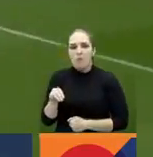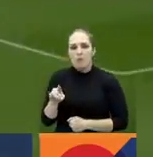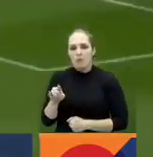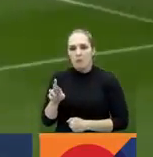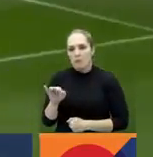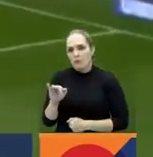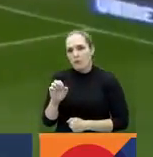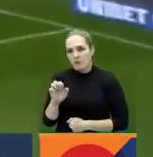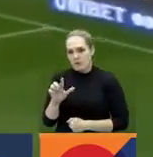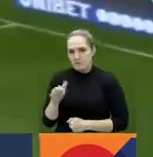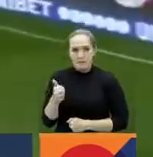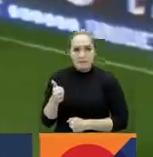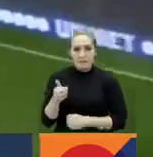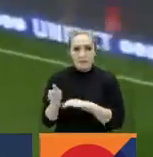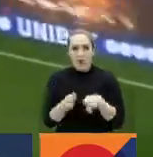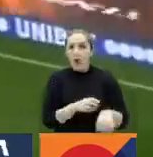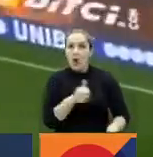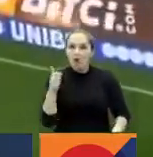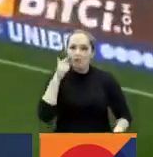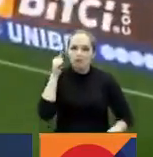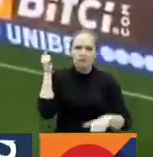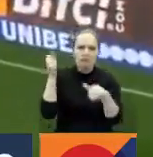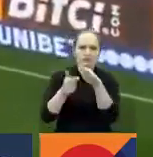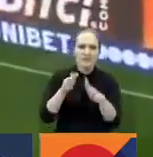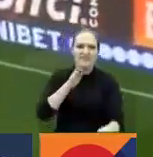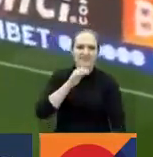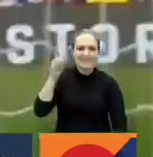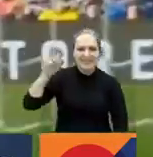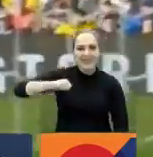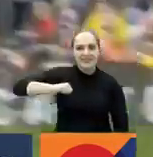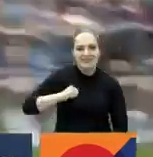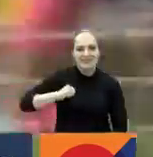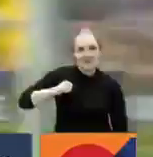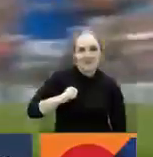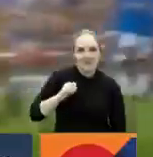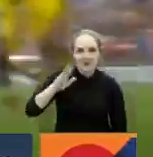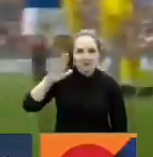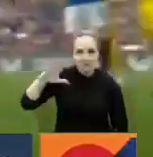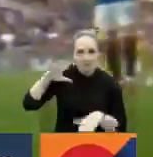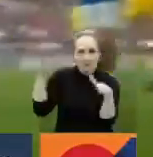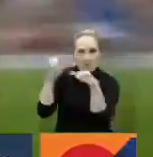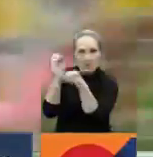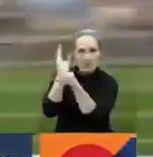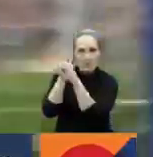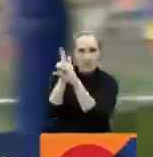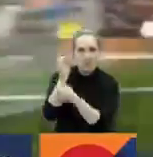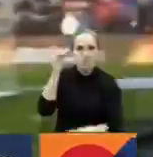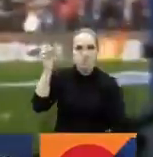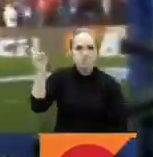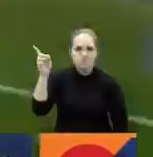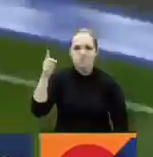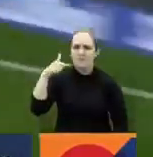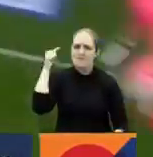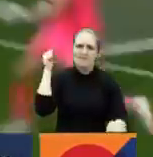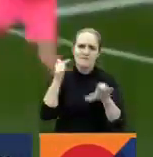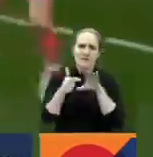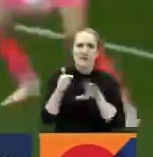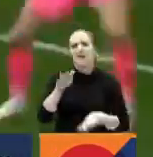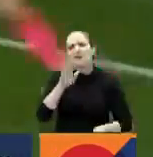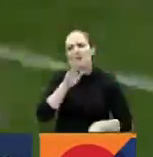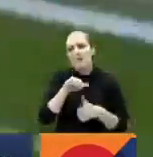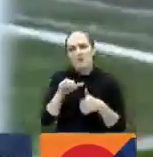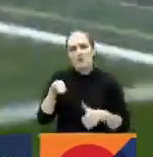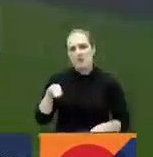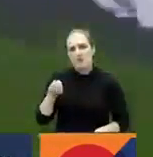últimos minutos. Y el otro que está goleador es Alfredo Morelos, acá con el Rangers de Escocia, el equipo de Steven Gerrard, que le iba a ganar 2-1